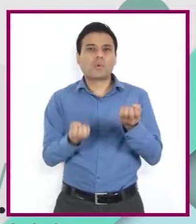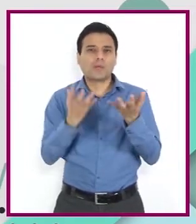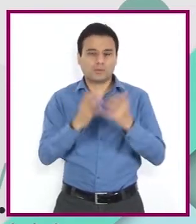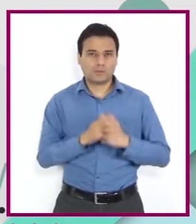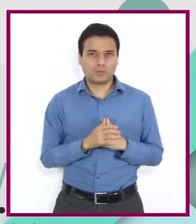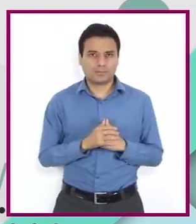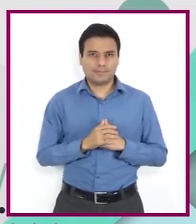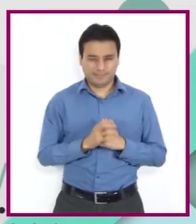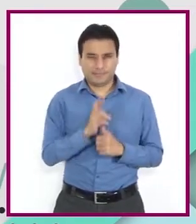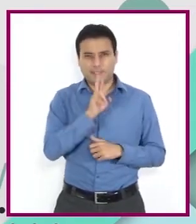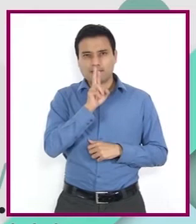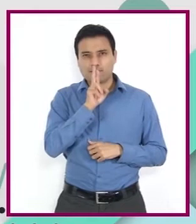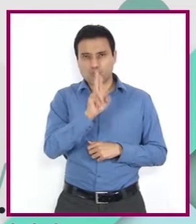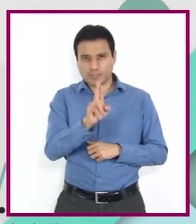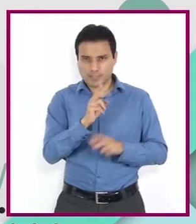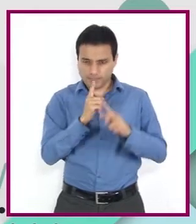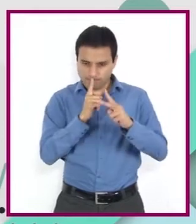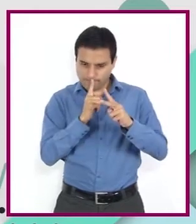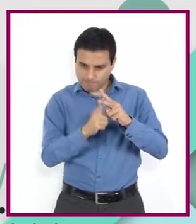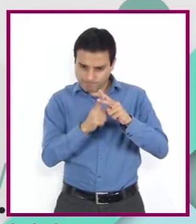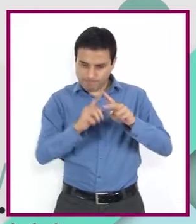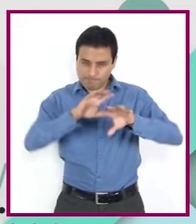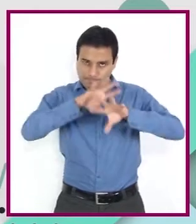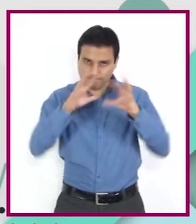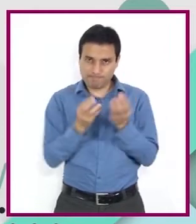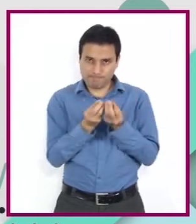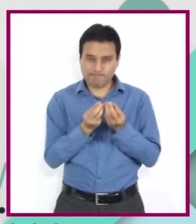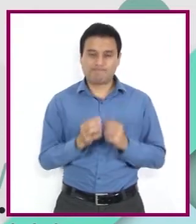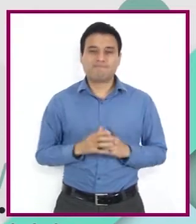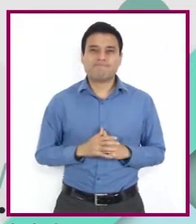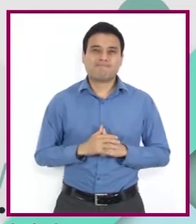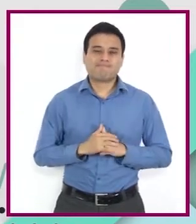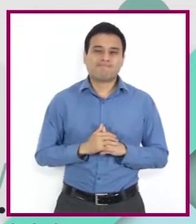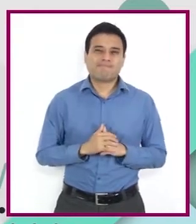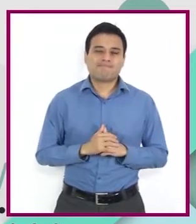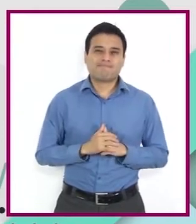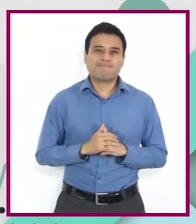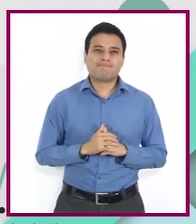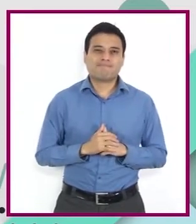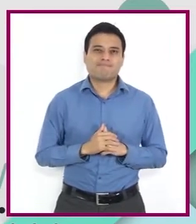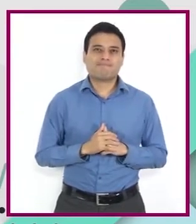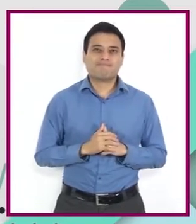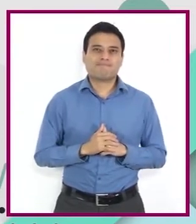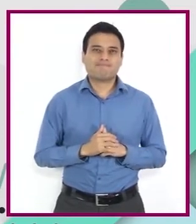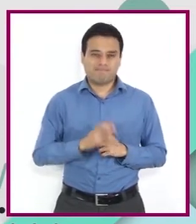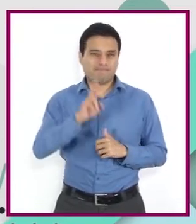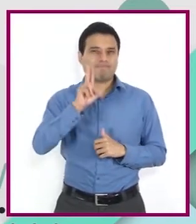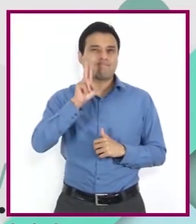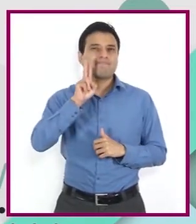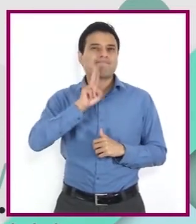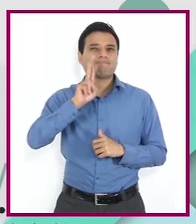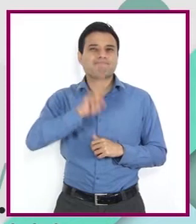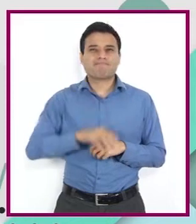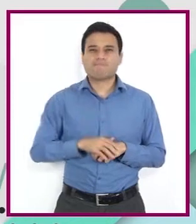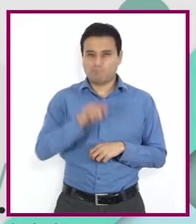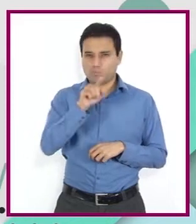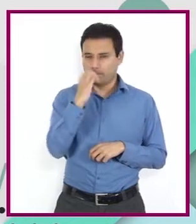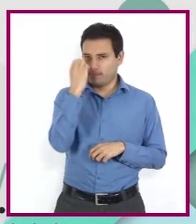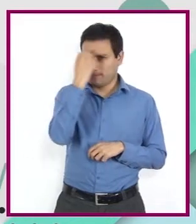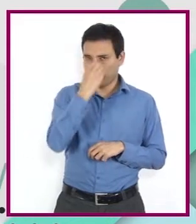producto de todas las combinaciones posibles que resulten. Tomemos un momento para analizar los datos de la